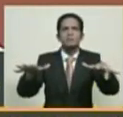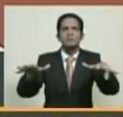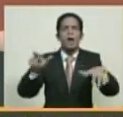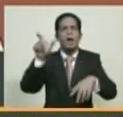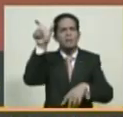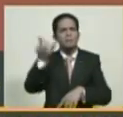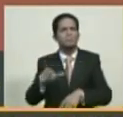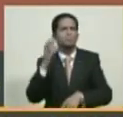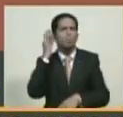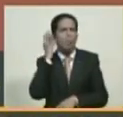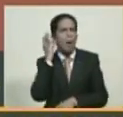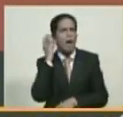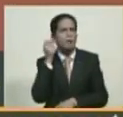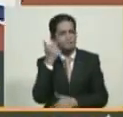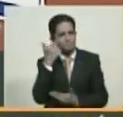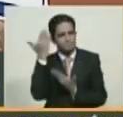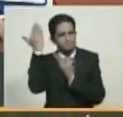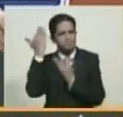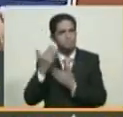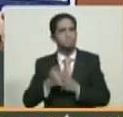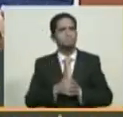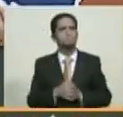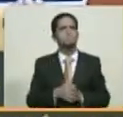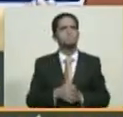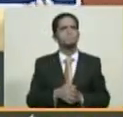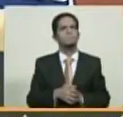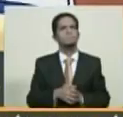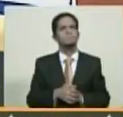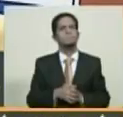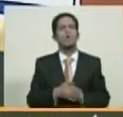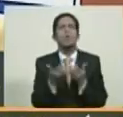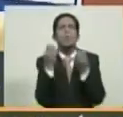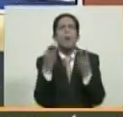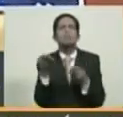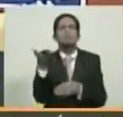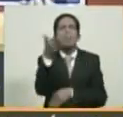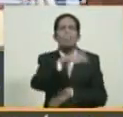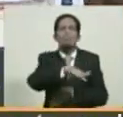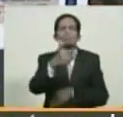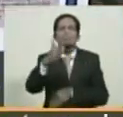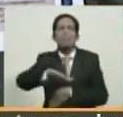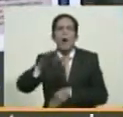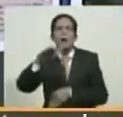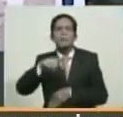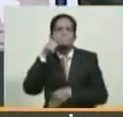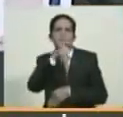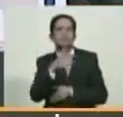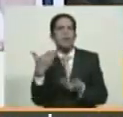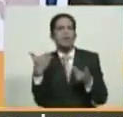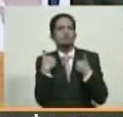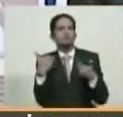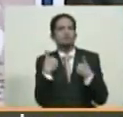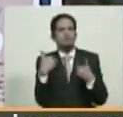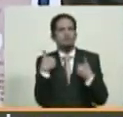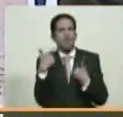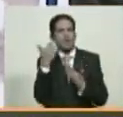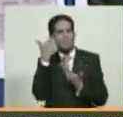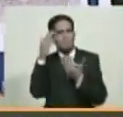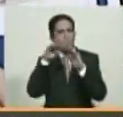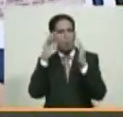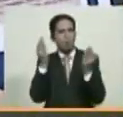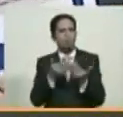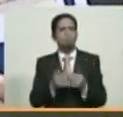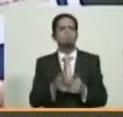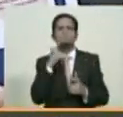Mogherini. Aquí están muertos por crisis humanitaria en el mundo. Si ustedes ven la